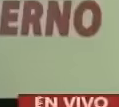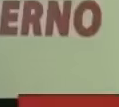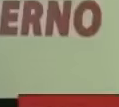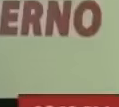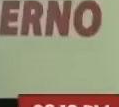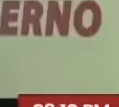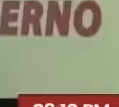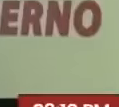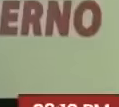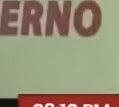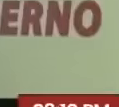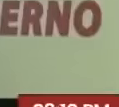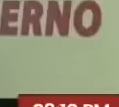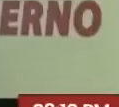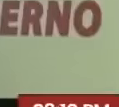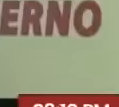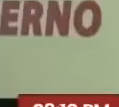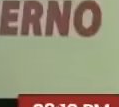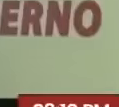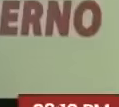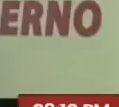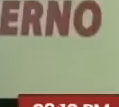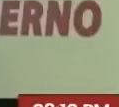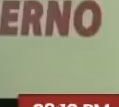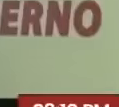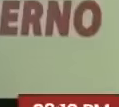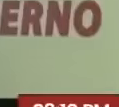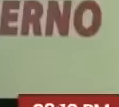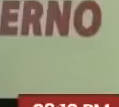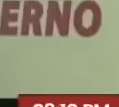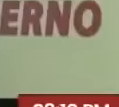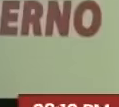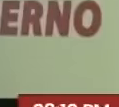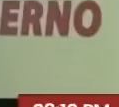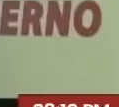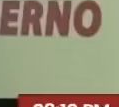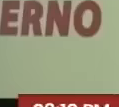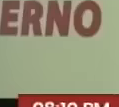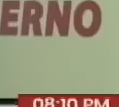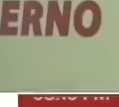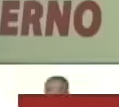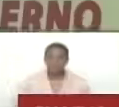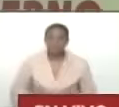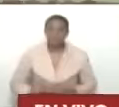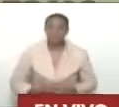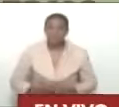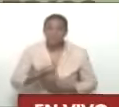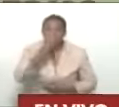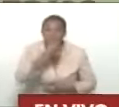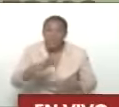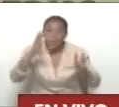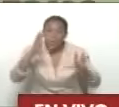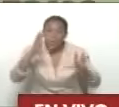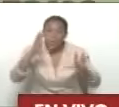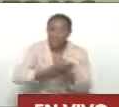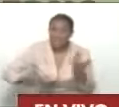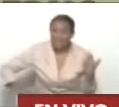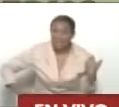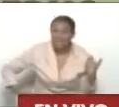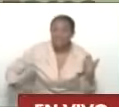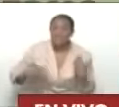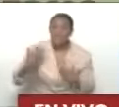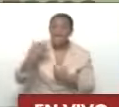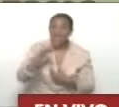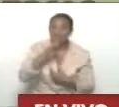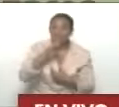Muy buenas noches, presidente, para usted y para quienes nos acompañan en una nueva emisión de este programa que hoy, como siempre, tiene excelentes noticias